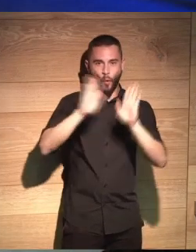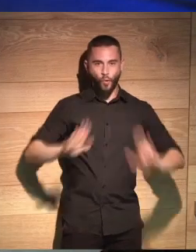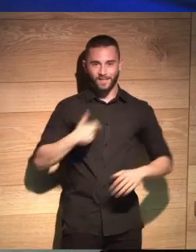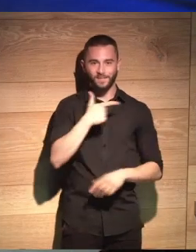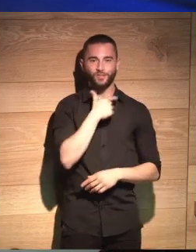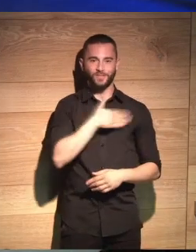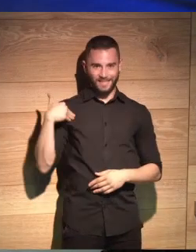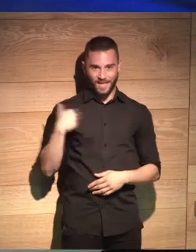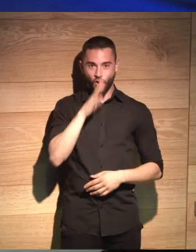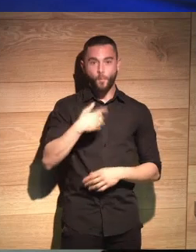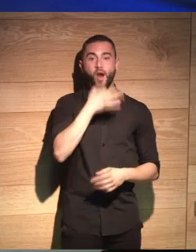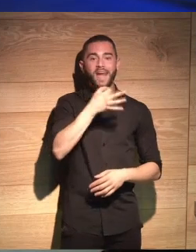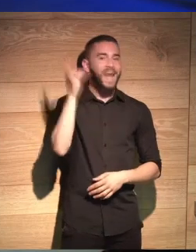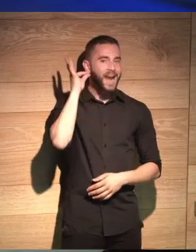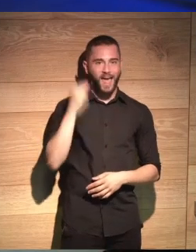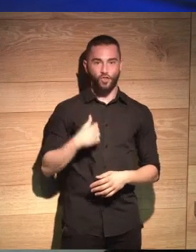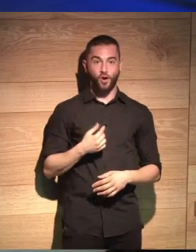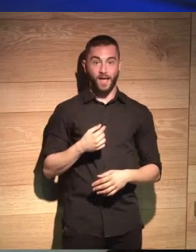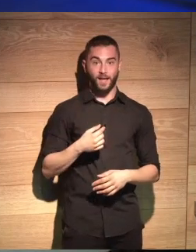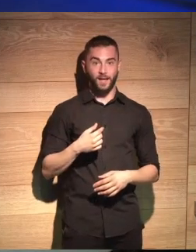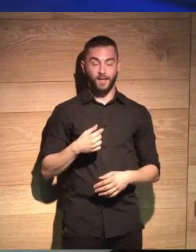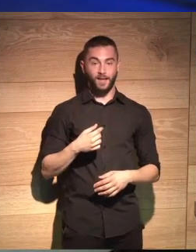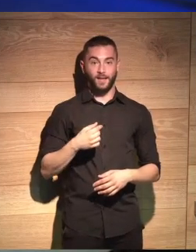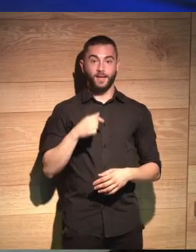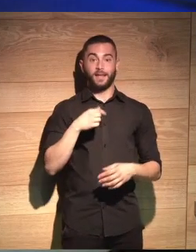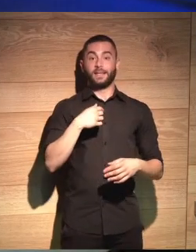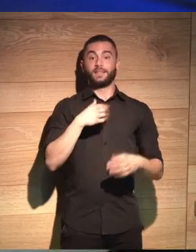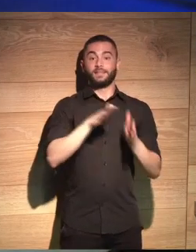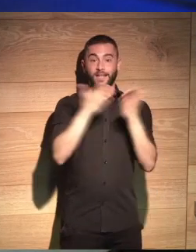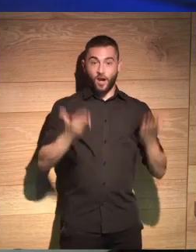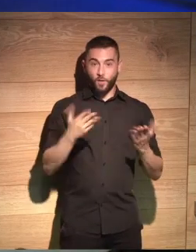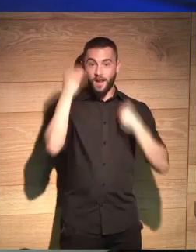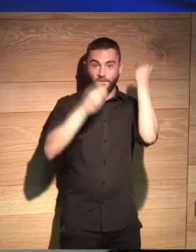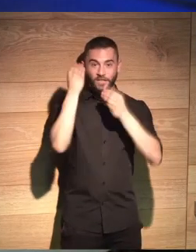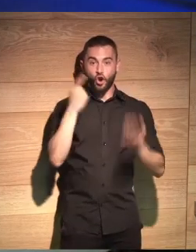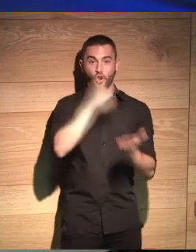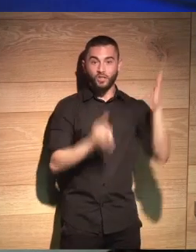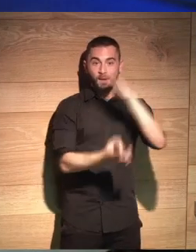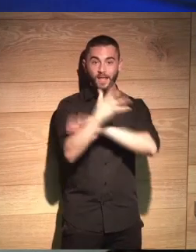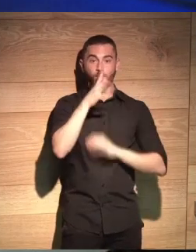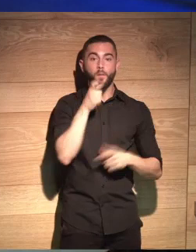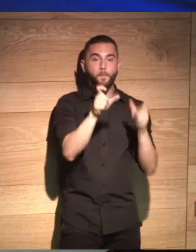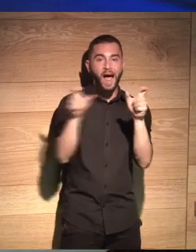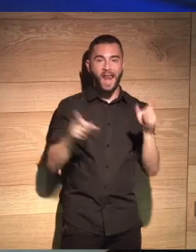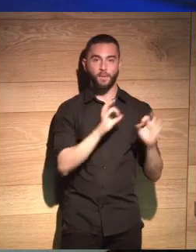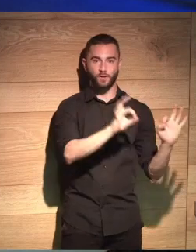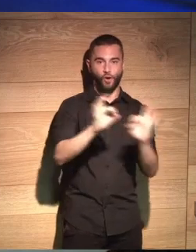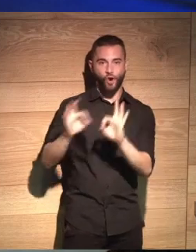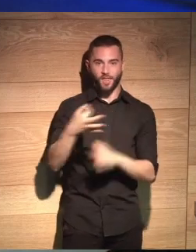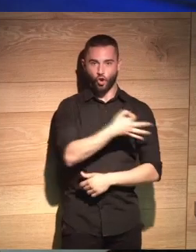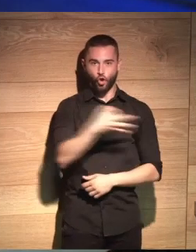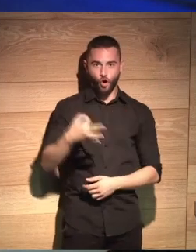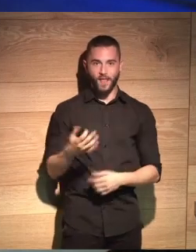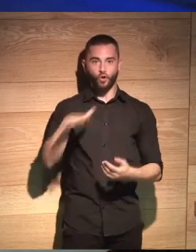porque la narradora de la novela vuelve a hacer una reflexión. Dice que las palabras en el orden correcto y en el momento